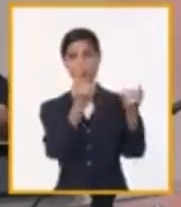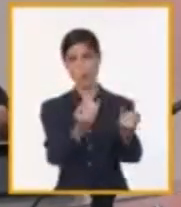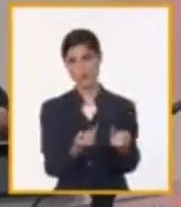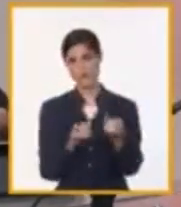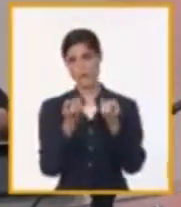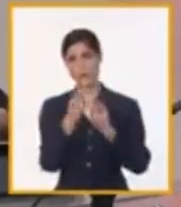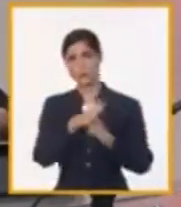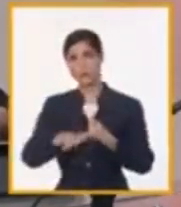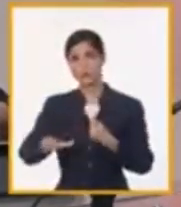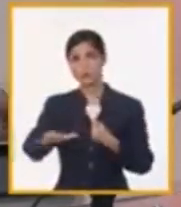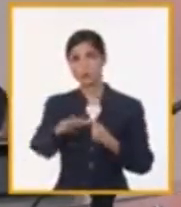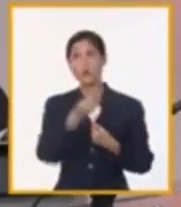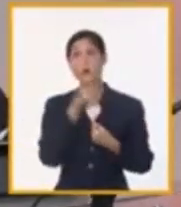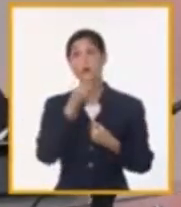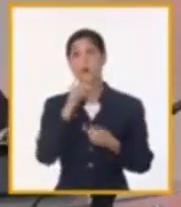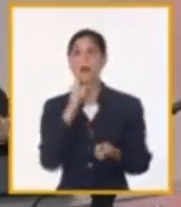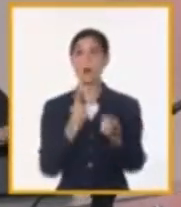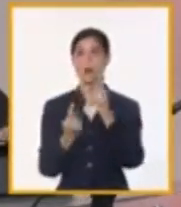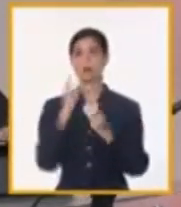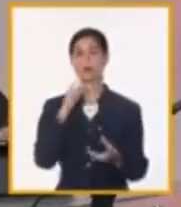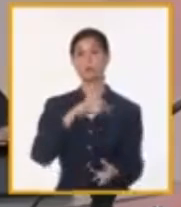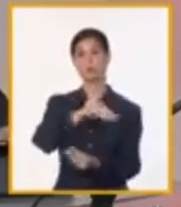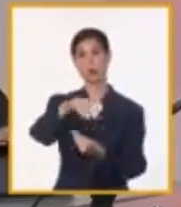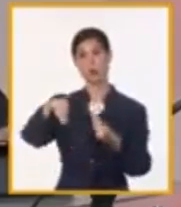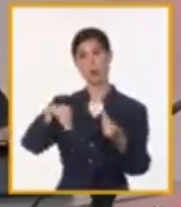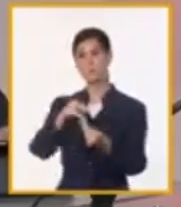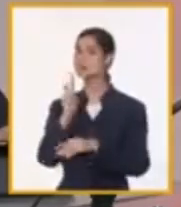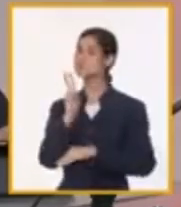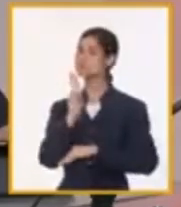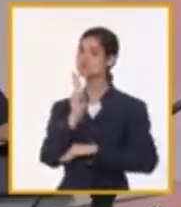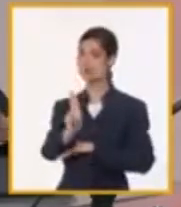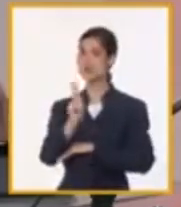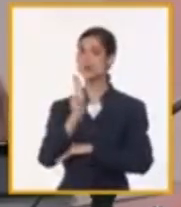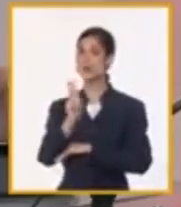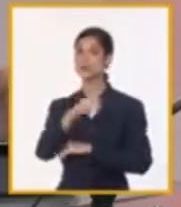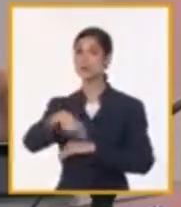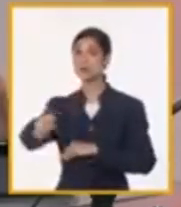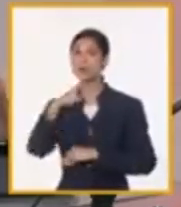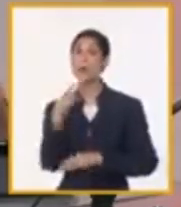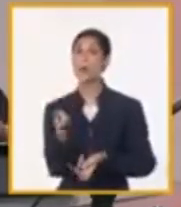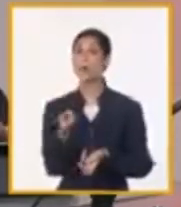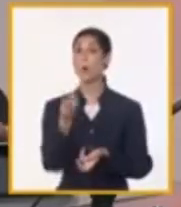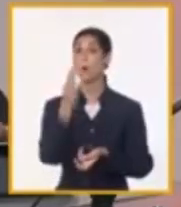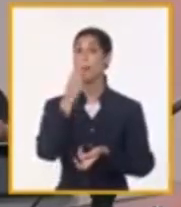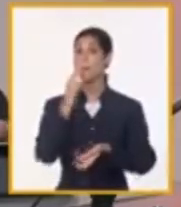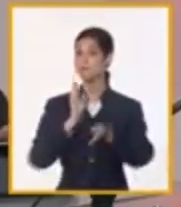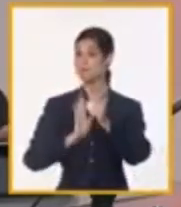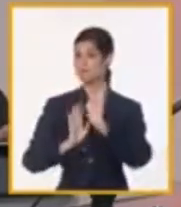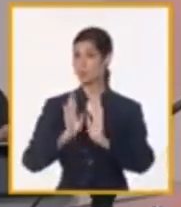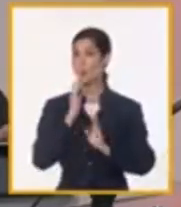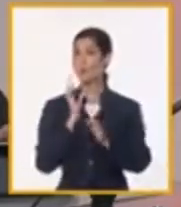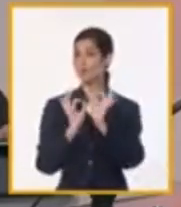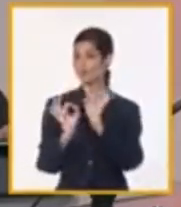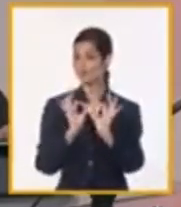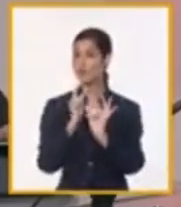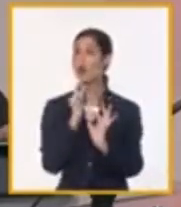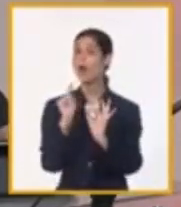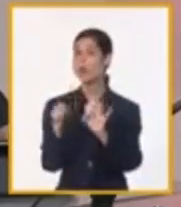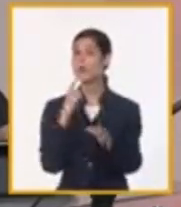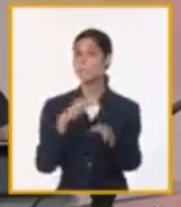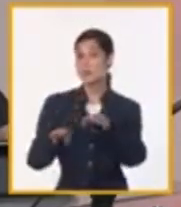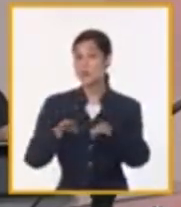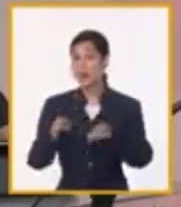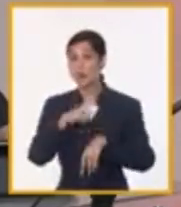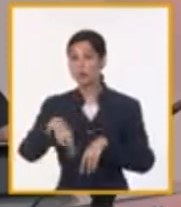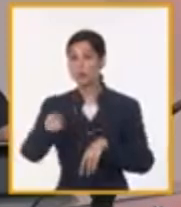podrá estar pas dando en los próximos días y es un llamado también a mantenerse alertas y prepararse para esta estas